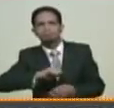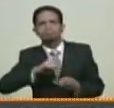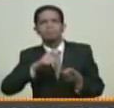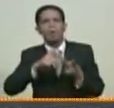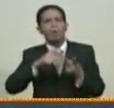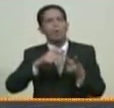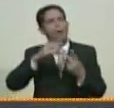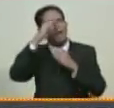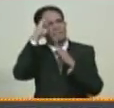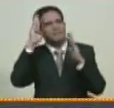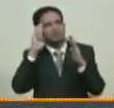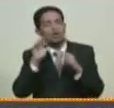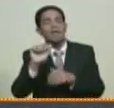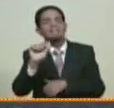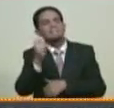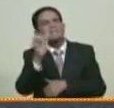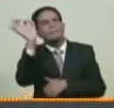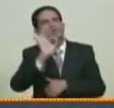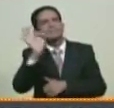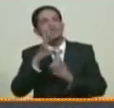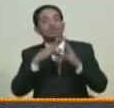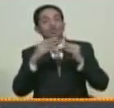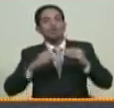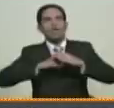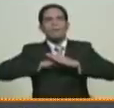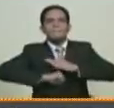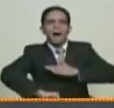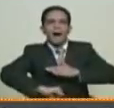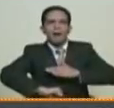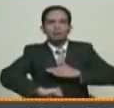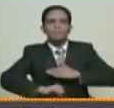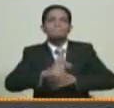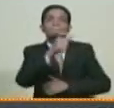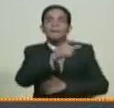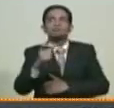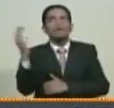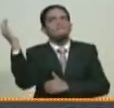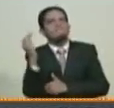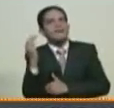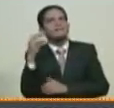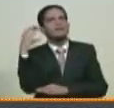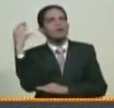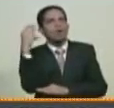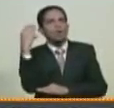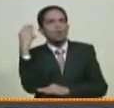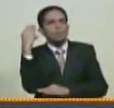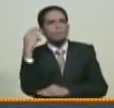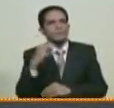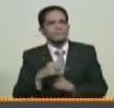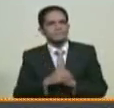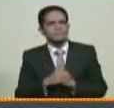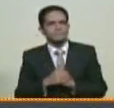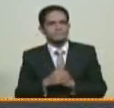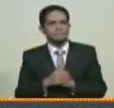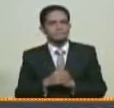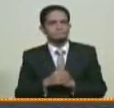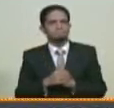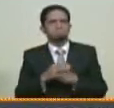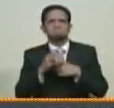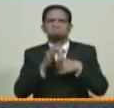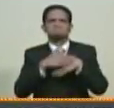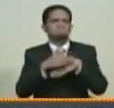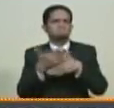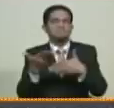10 por ciento de todos los partos del hospital de el vigía son de gente que viene de cúcuta porque no